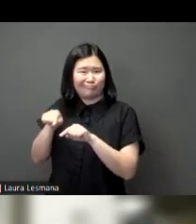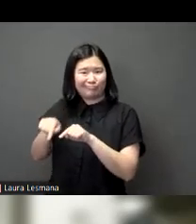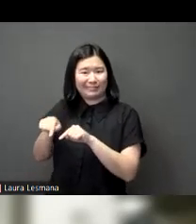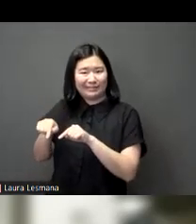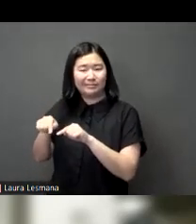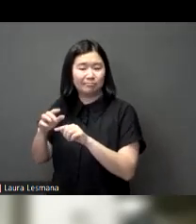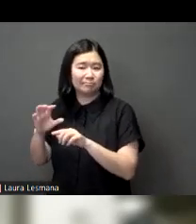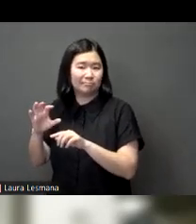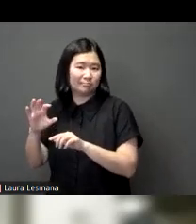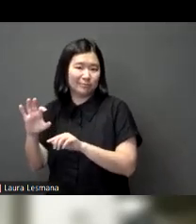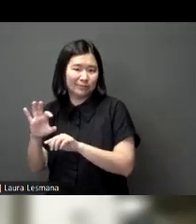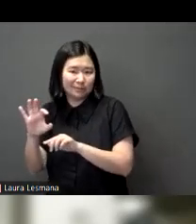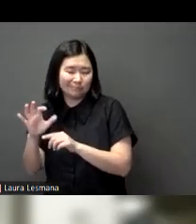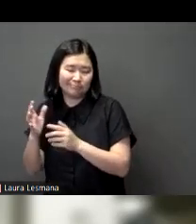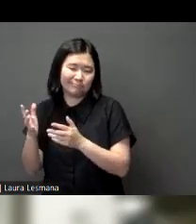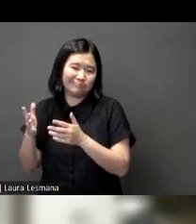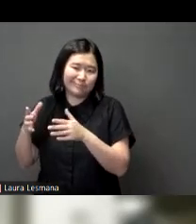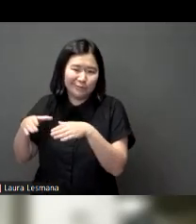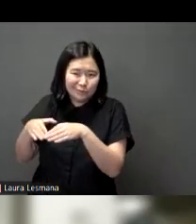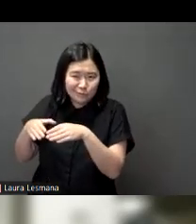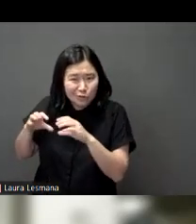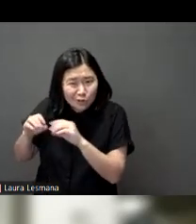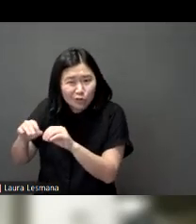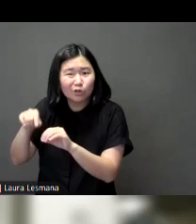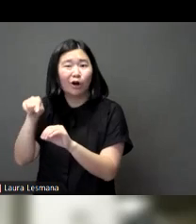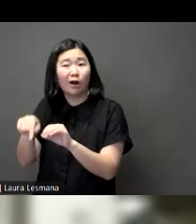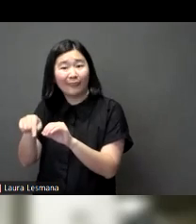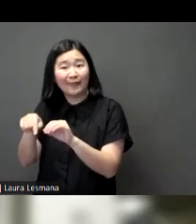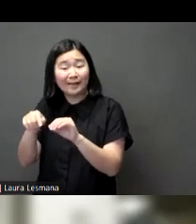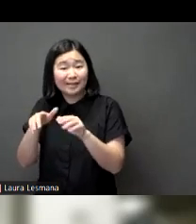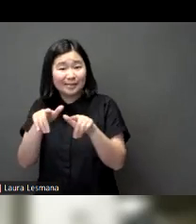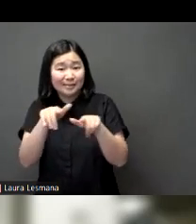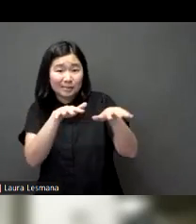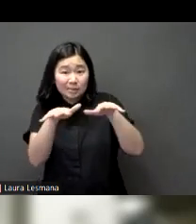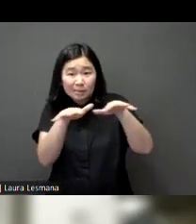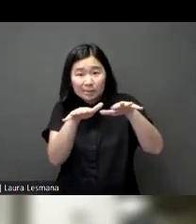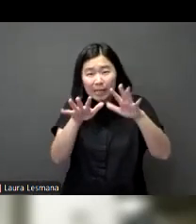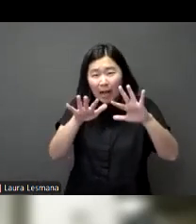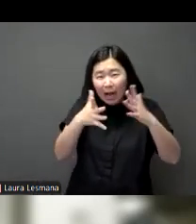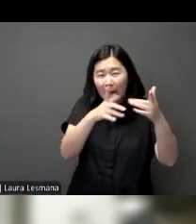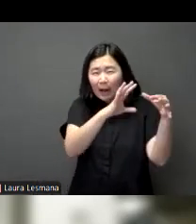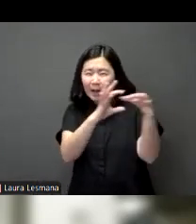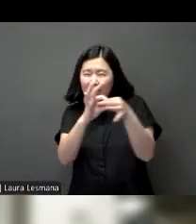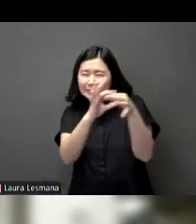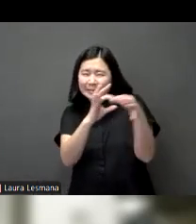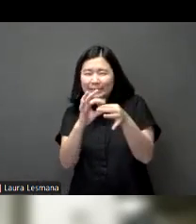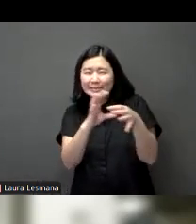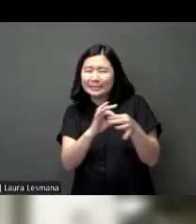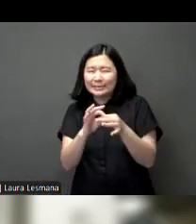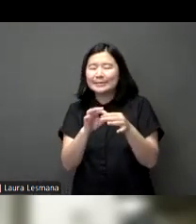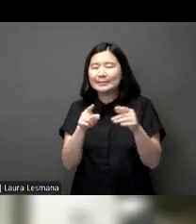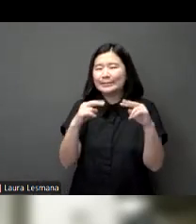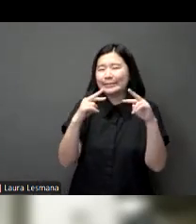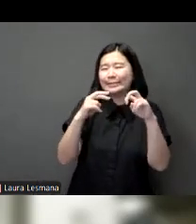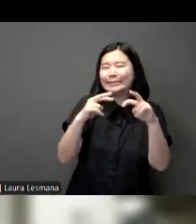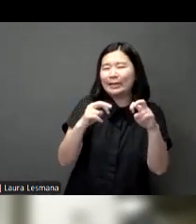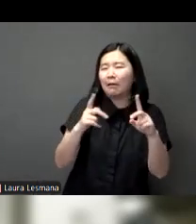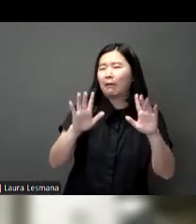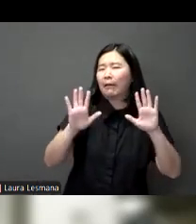en ese momento todavía no definíamos cáncer cervicuterino, tenemos entonces esta puntuación en donde